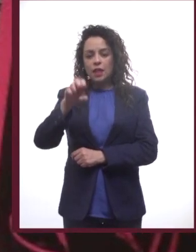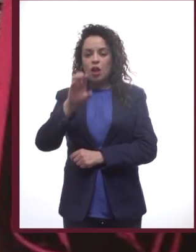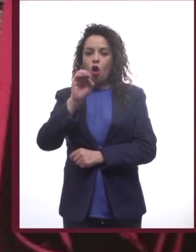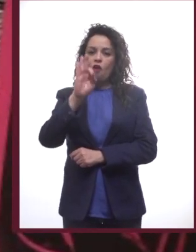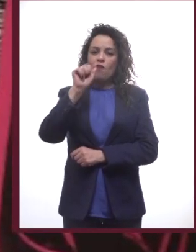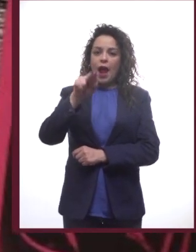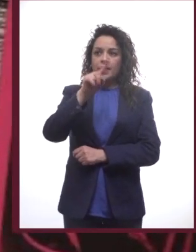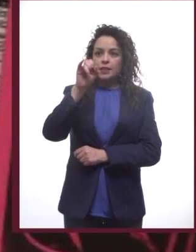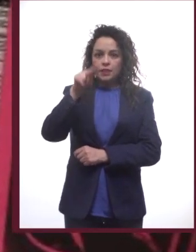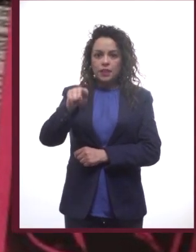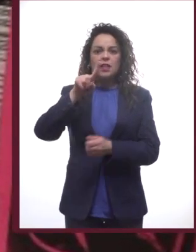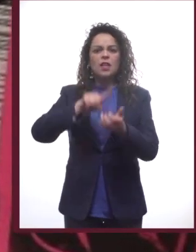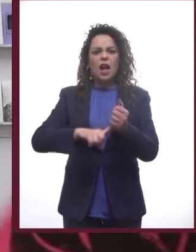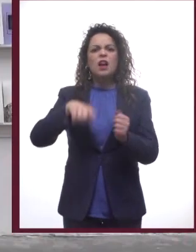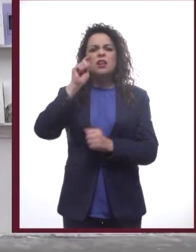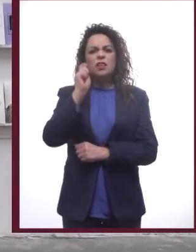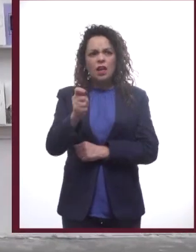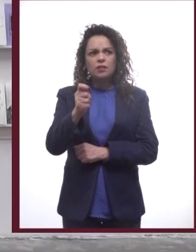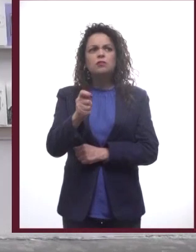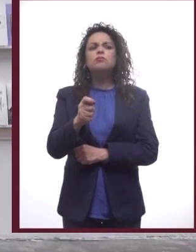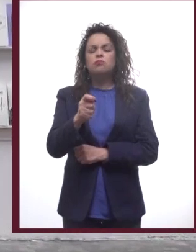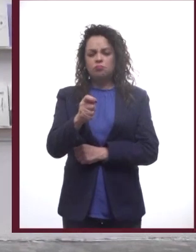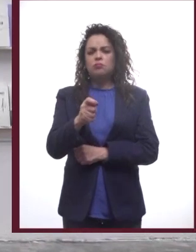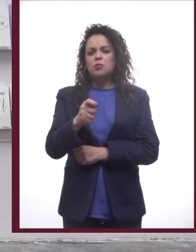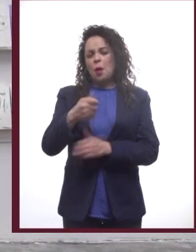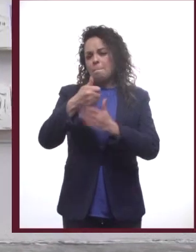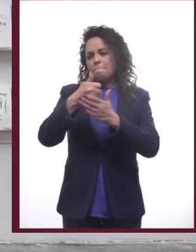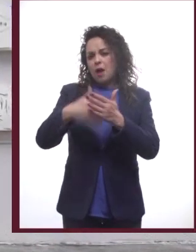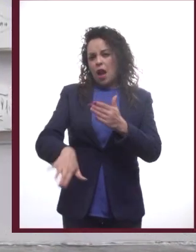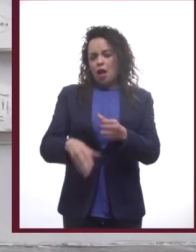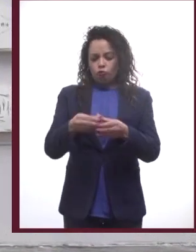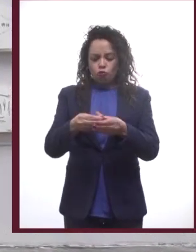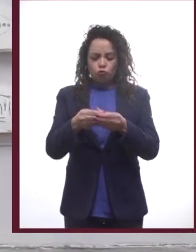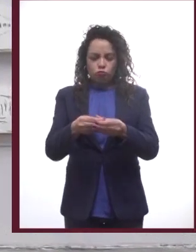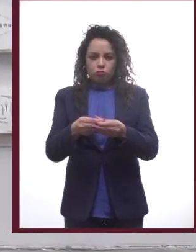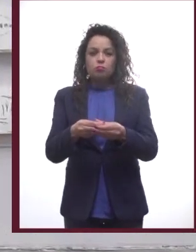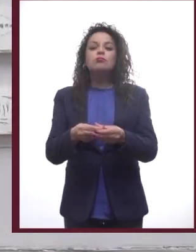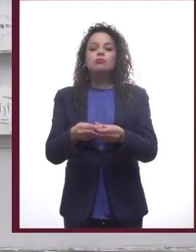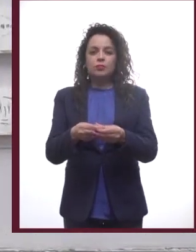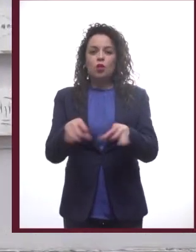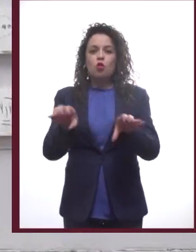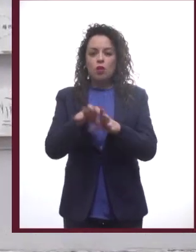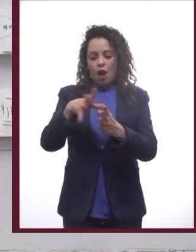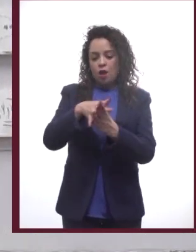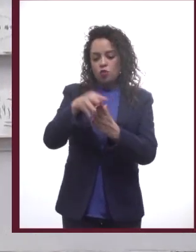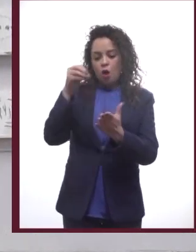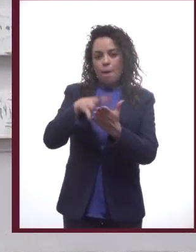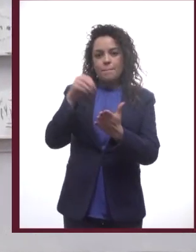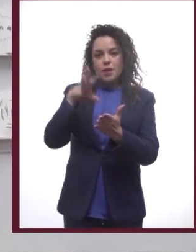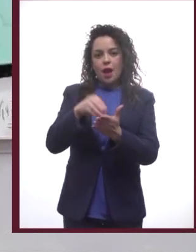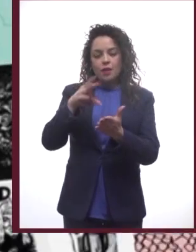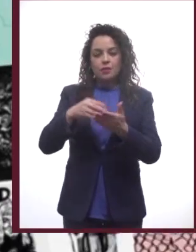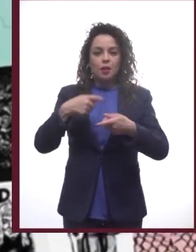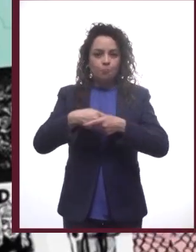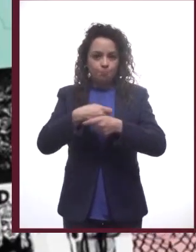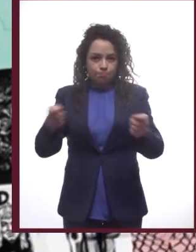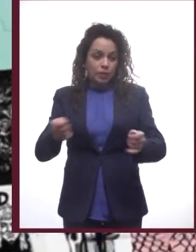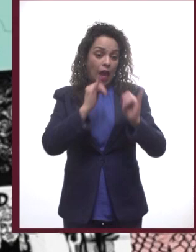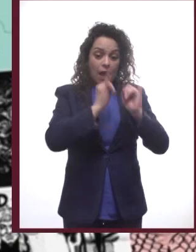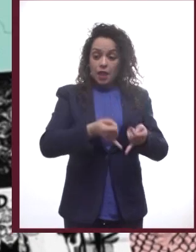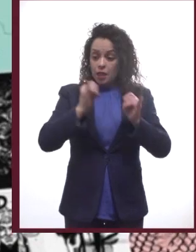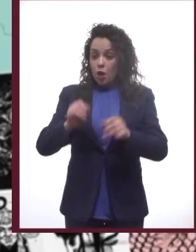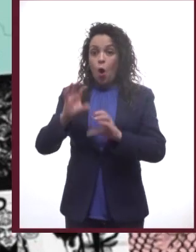o fanzine, es una autoedición de pocos ejemplares de bajo costo, reproducida mediante fotocopias. Pueden